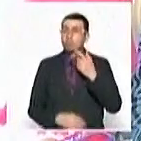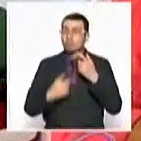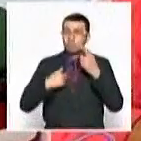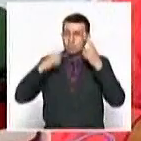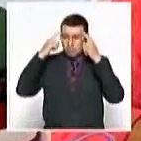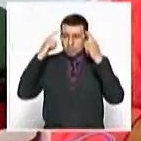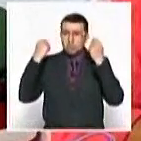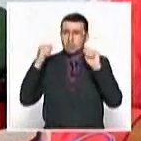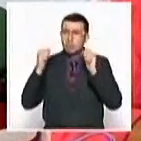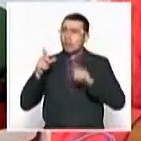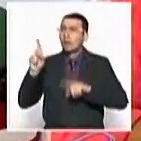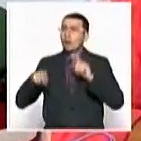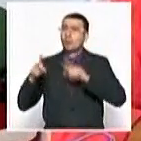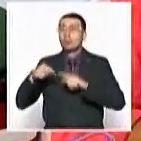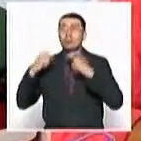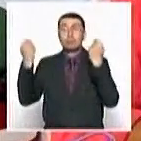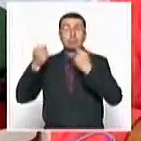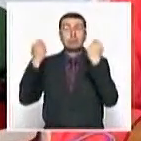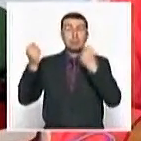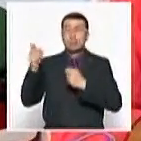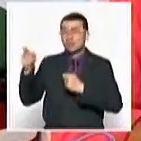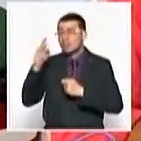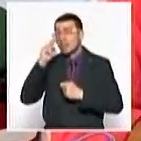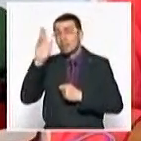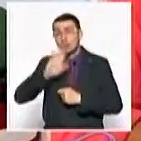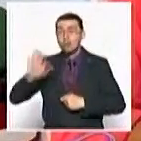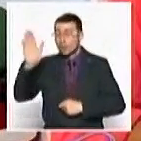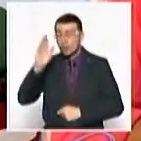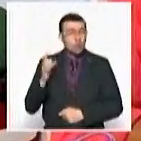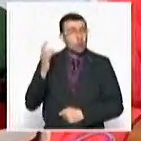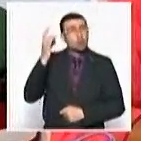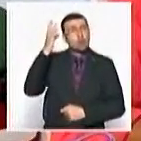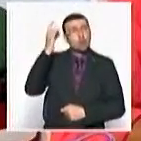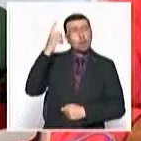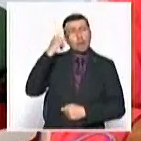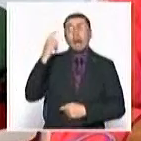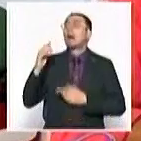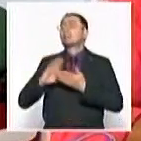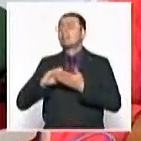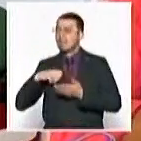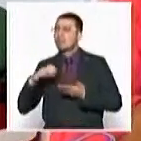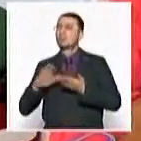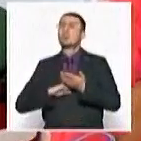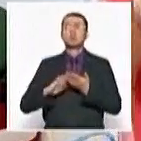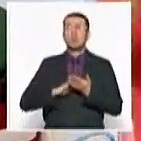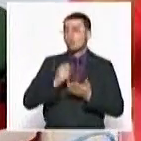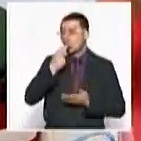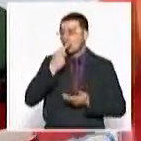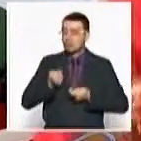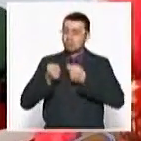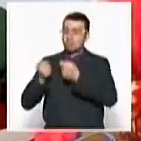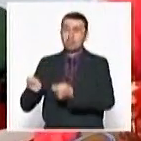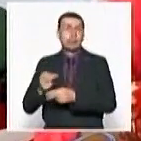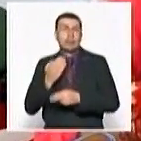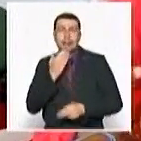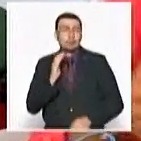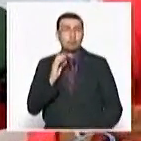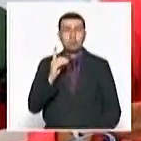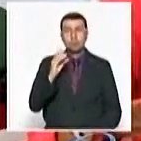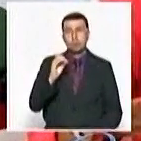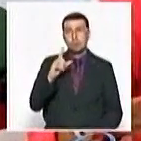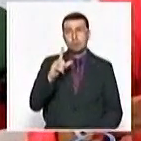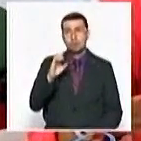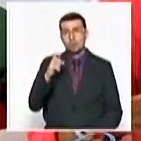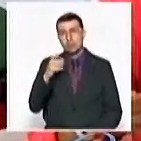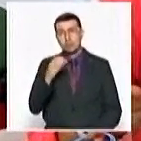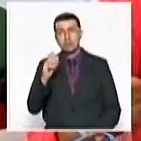esos comerciales a nivel nacional que dicen, dolor de cabeza, tenemos la solución, tome Doles Forte. Y